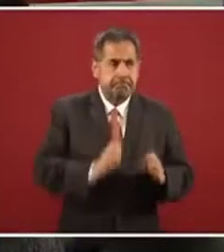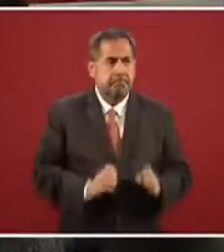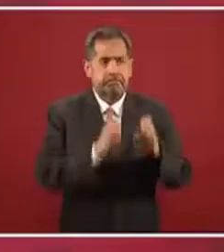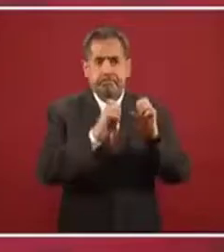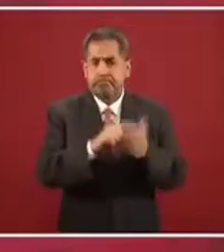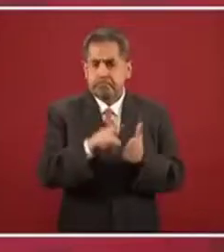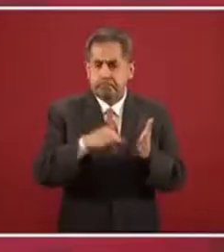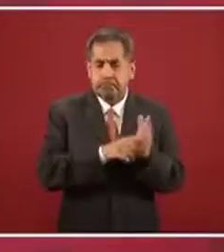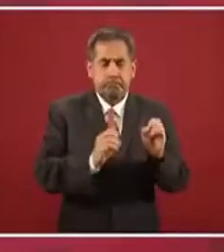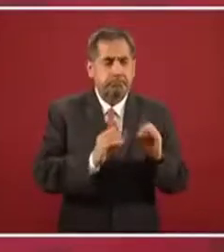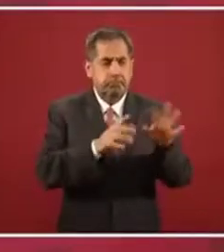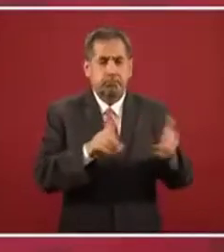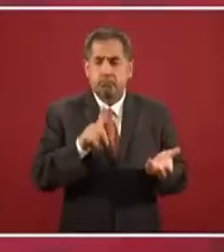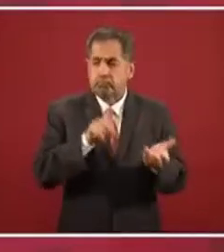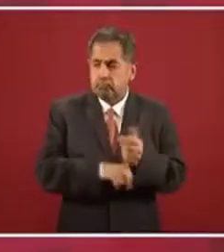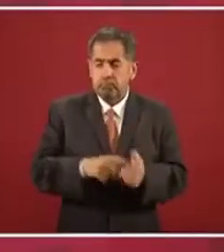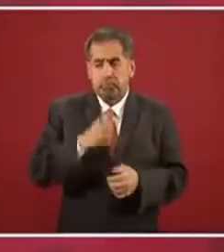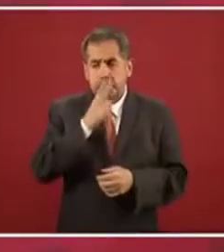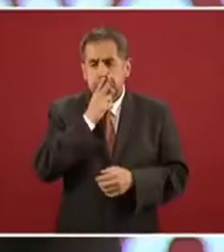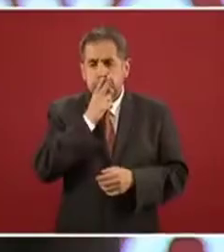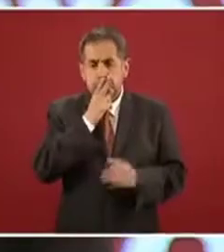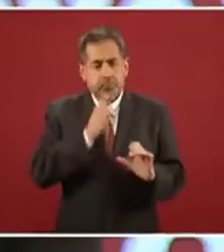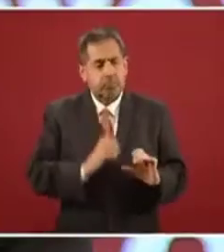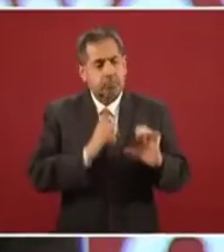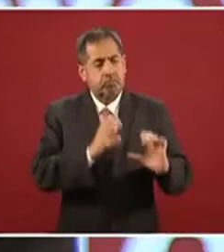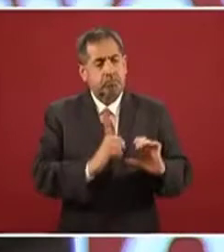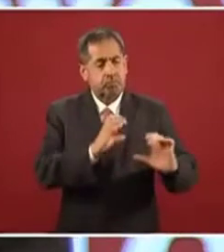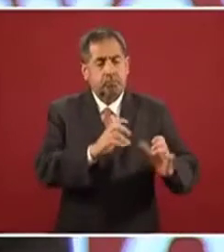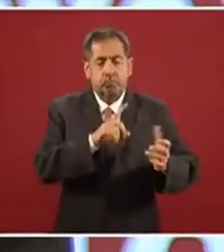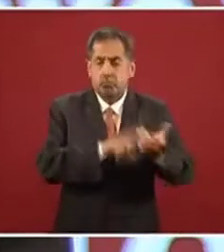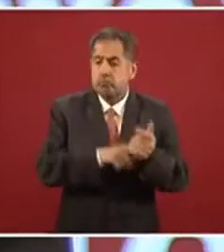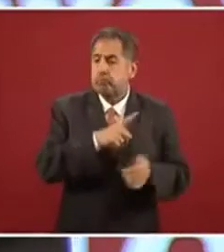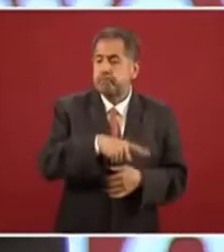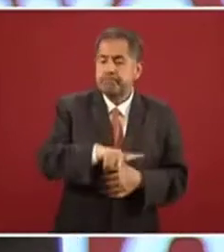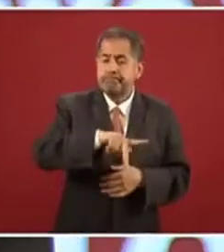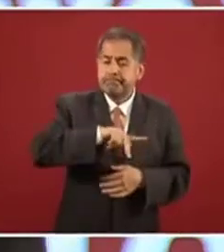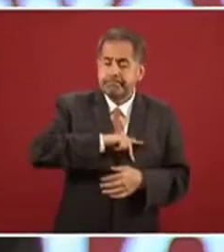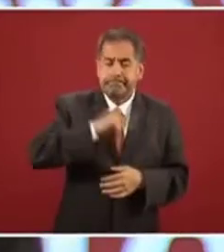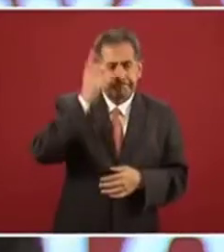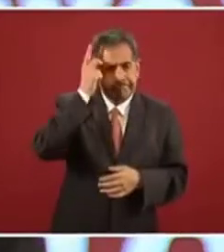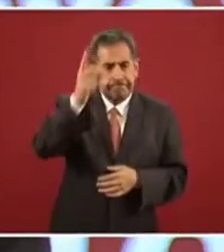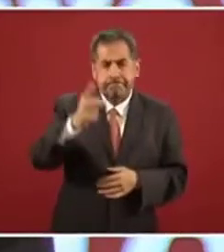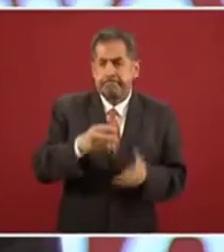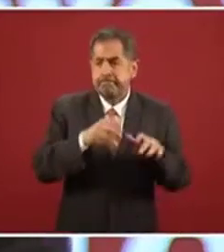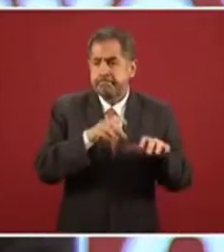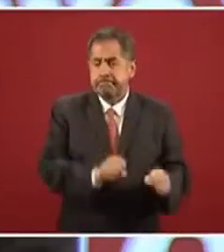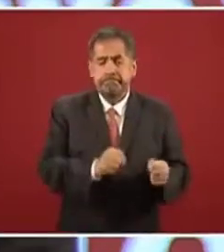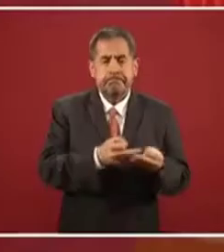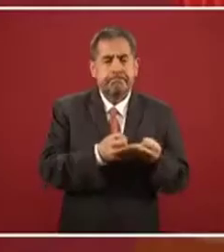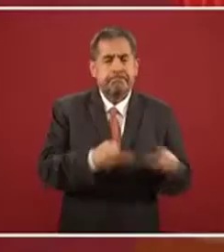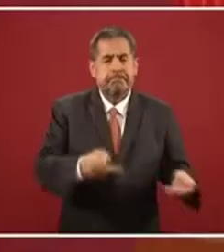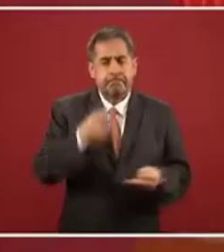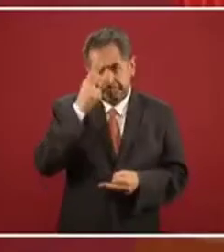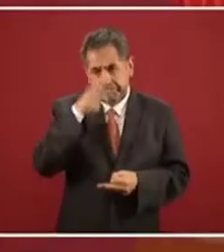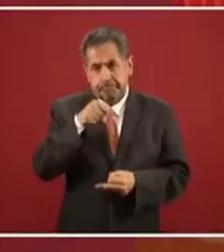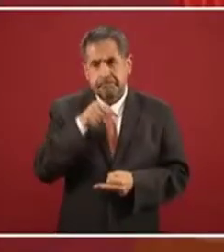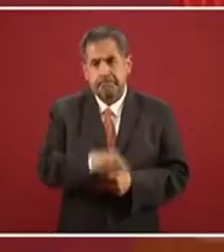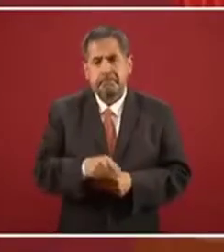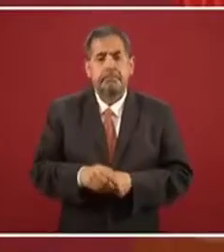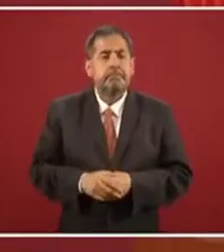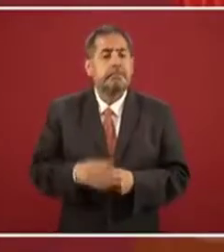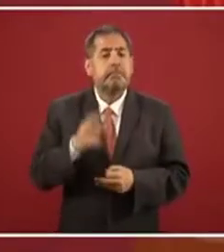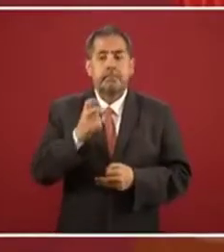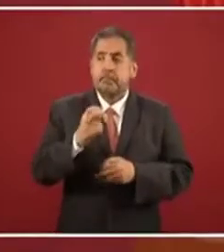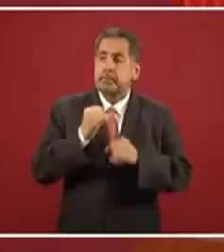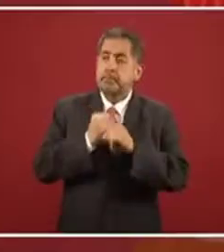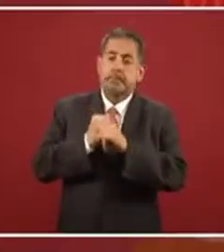y de quienes están al interior de esas instalaciones que se consideran parte del territorio mexicano. Por eso estamos recurriendo a la Corte